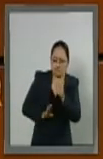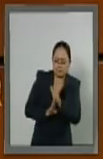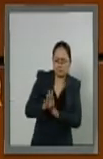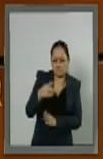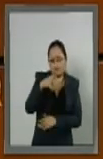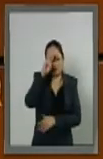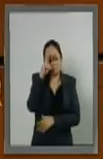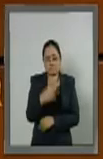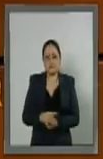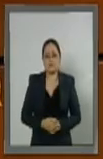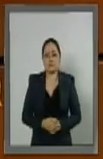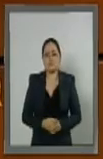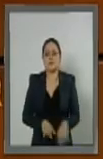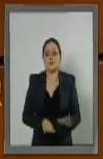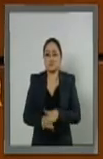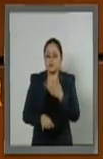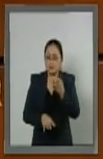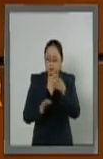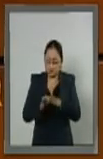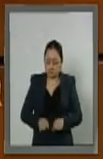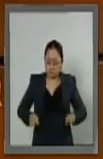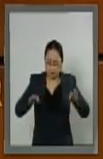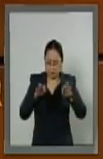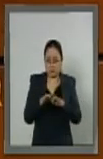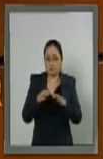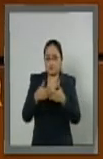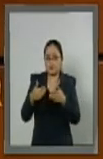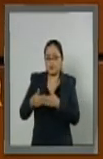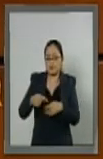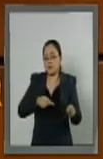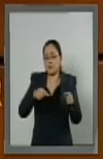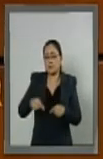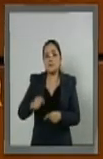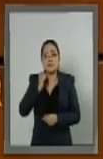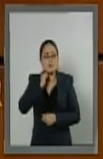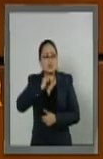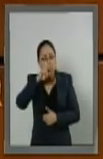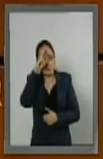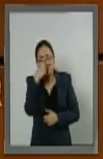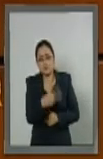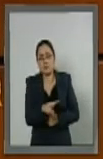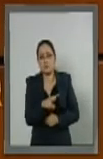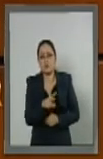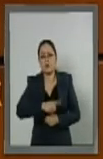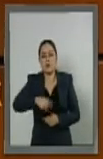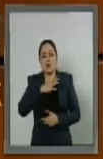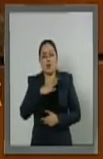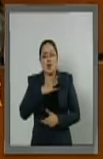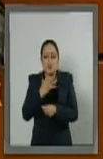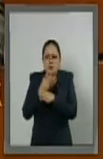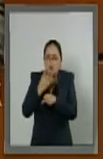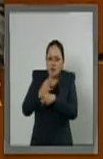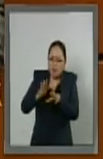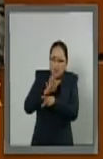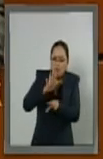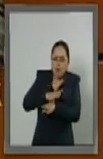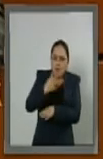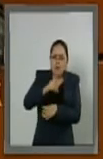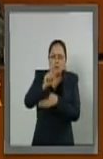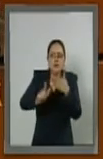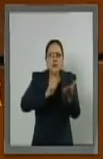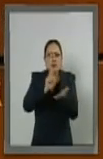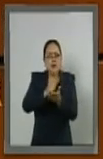país. Por eso es indispensable que desde el Senado de la República actualicemos nuestra legislación